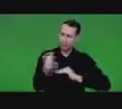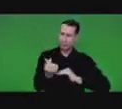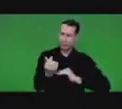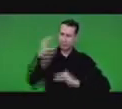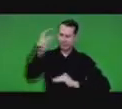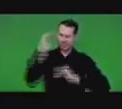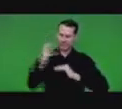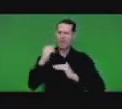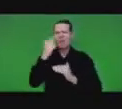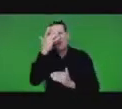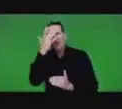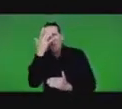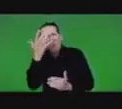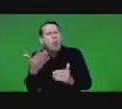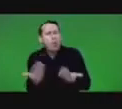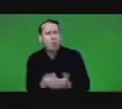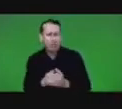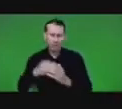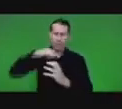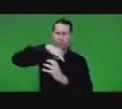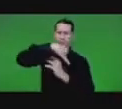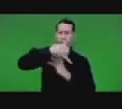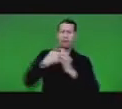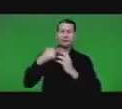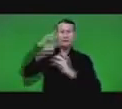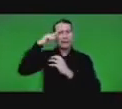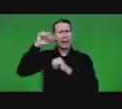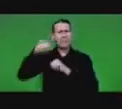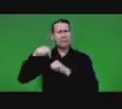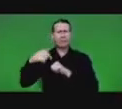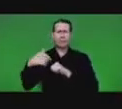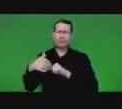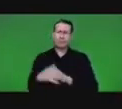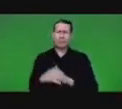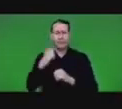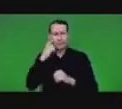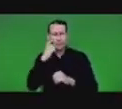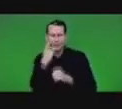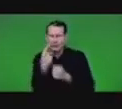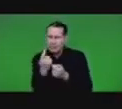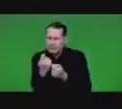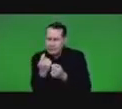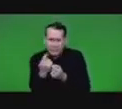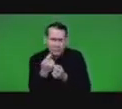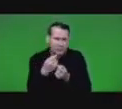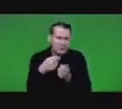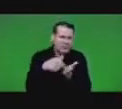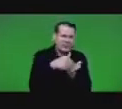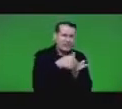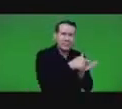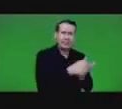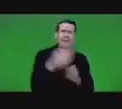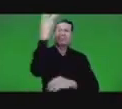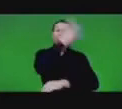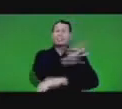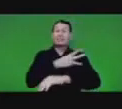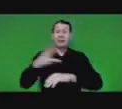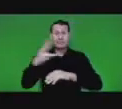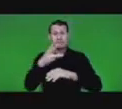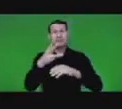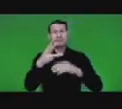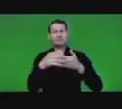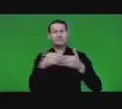satélite. Entonces, hemos invertido alrededor de 3 billones de dólares en investigación y desarrollo en cómo